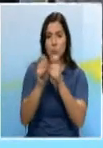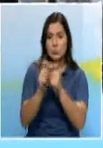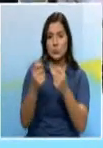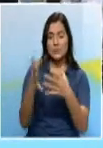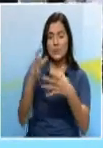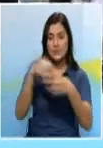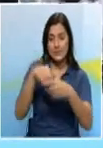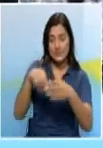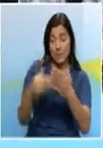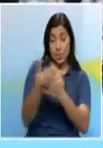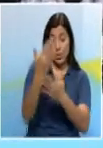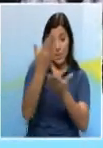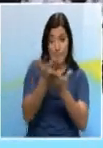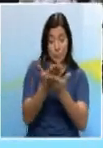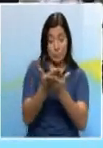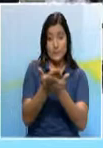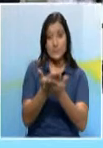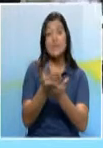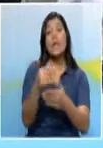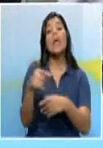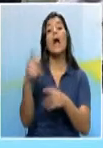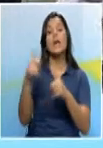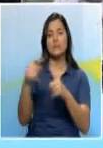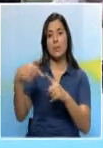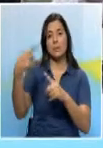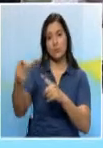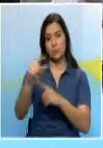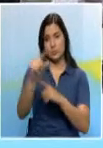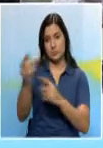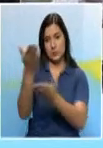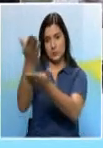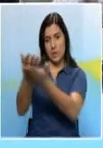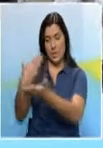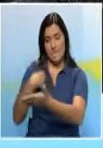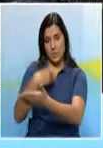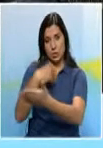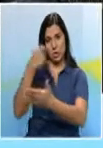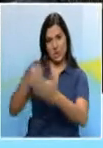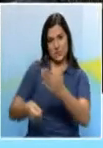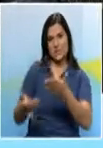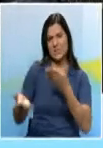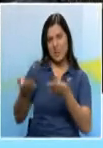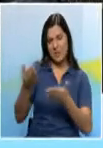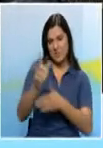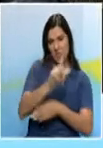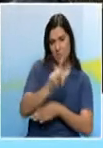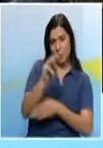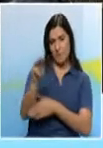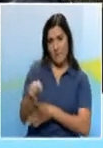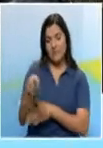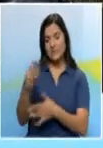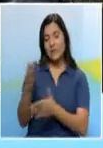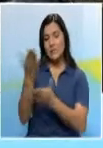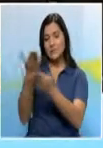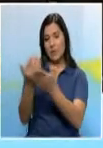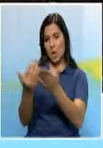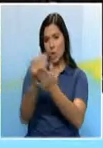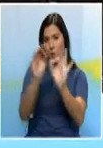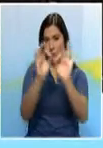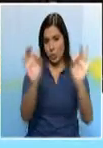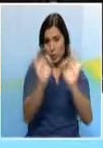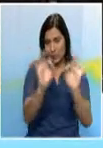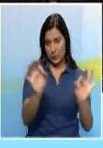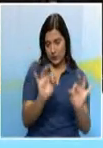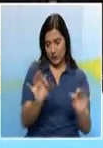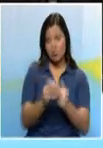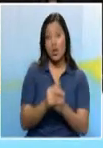en esta nueva propuesta que se entregará la próxima semana al Ministerio de Hacienda, probablemente entre lunes y martes. Uno de los diputados